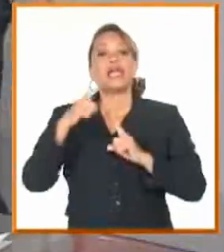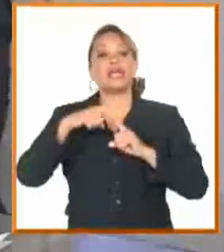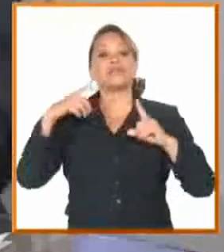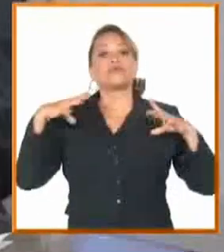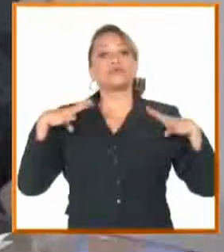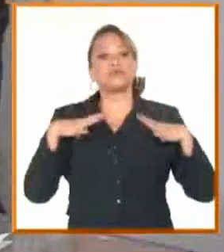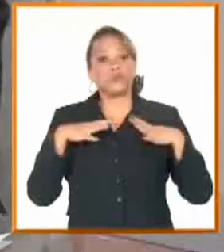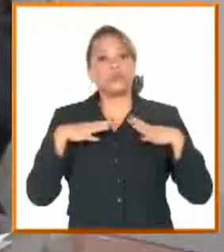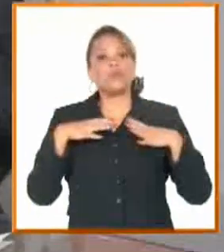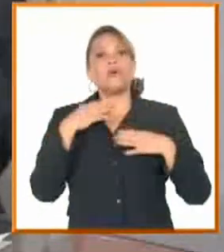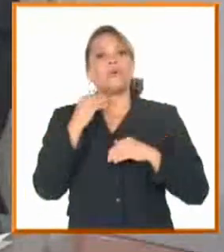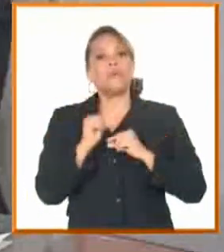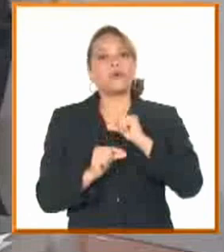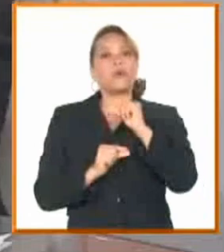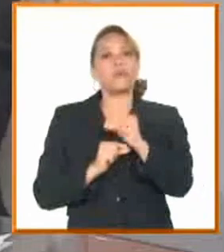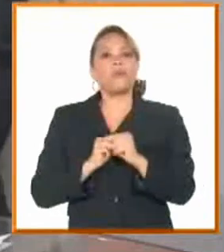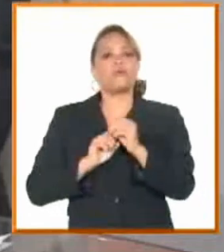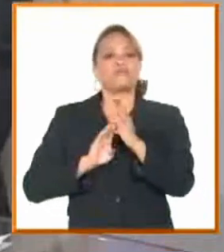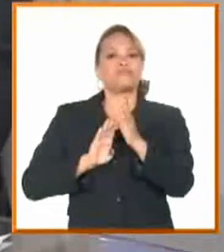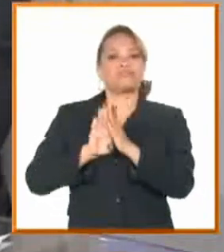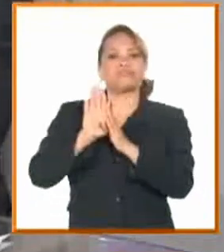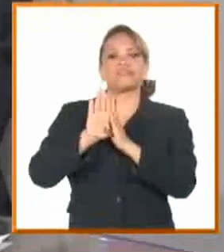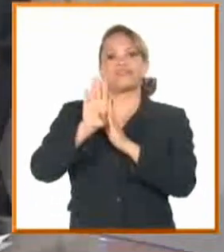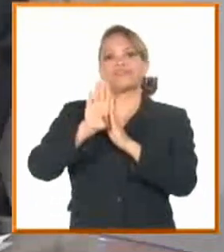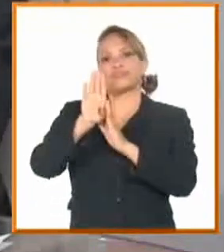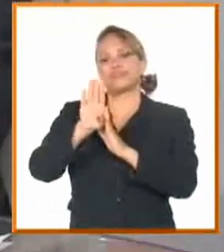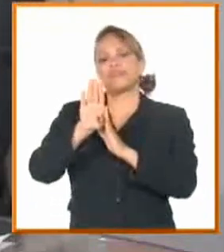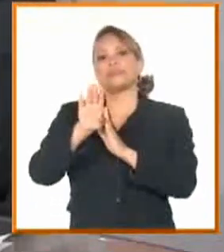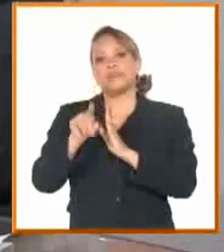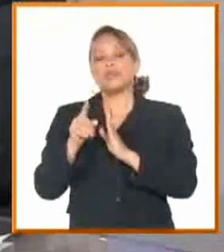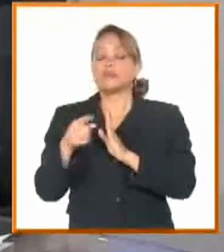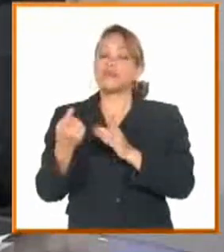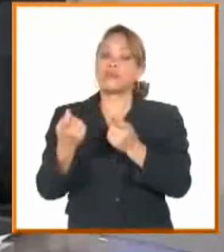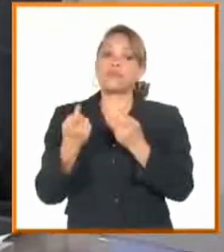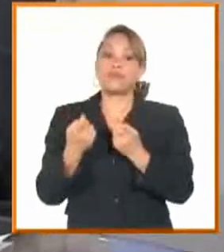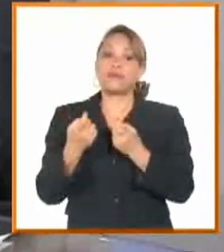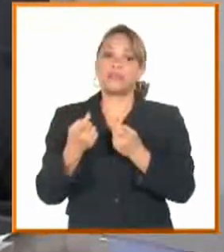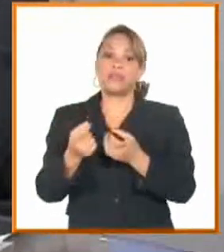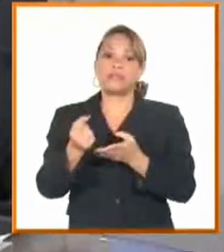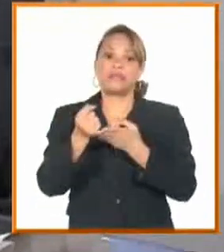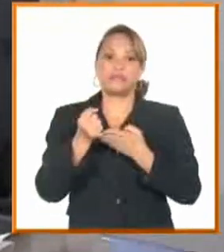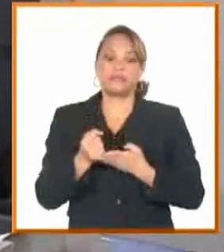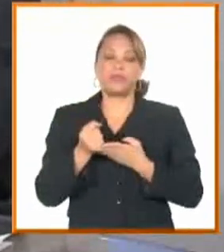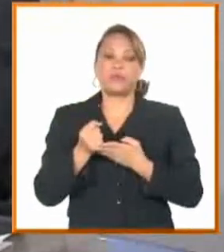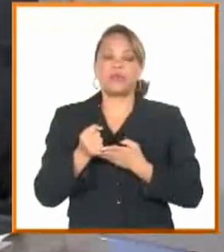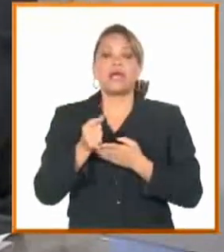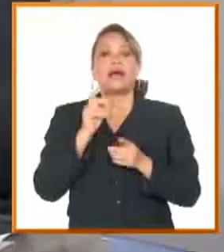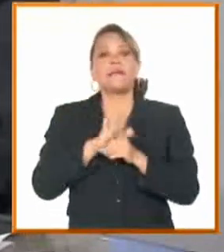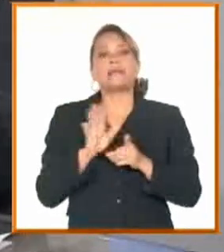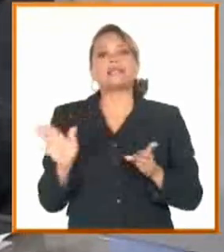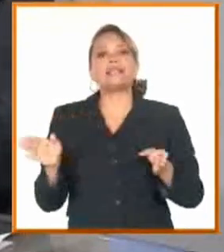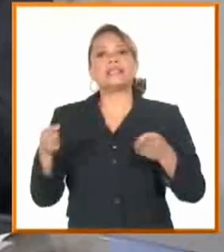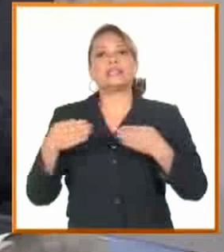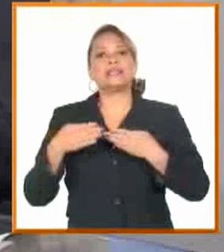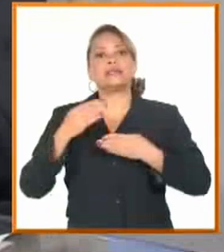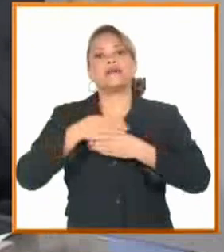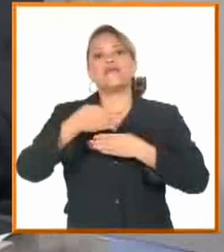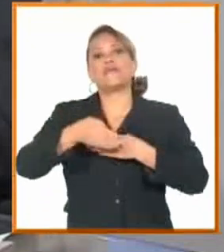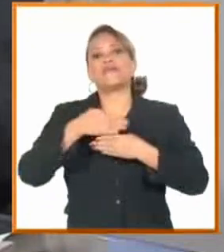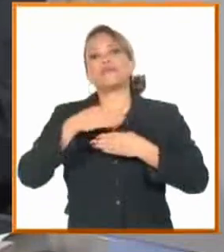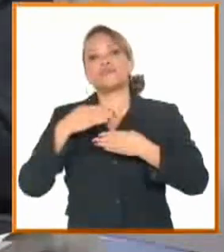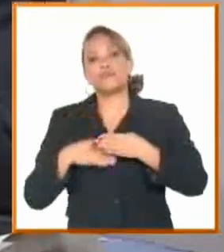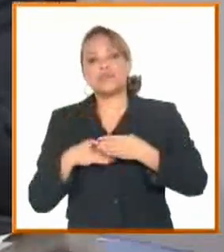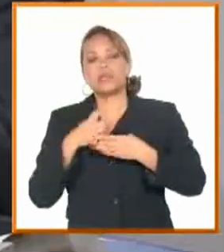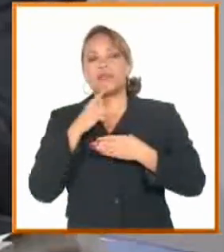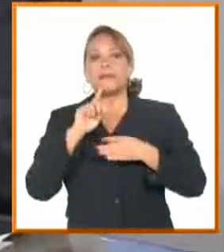podido avanzar o impulsarse en la proyección que nosotros necesitamos a partir del cierre de fronteras y la paralización absoluta que tuvo el turismo con la